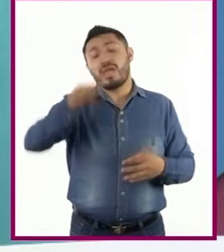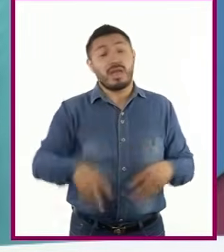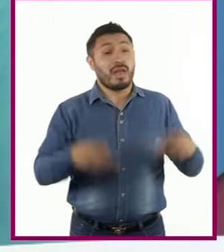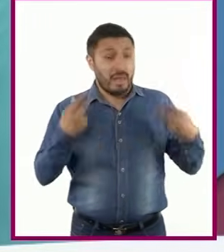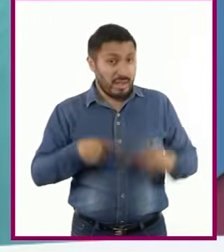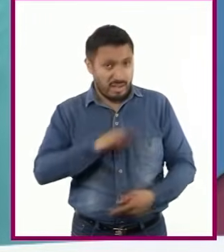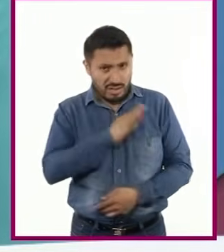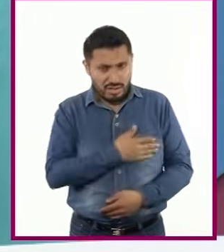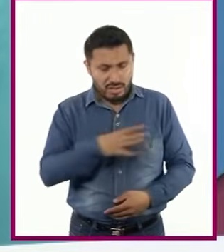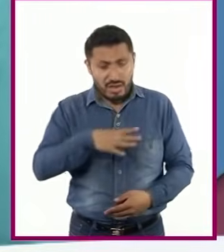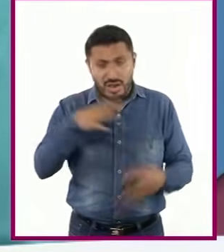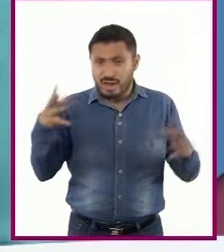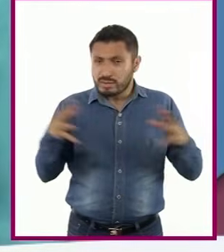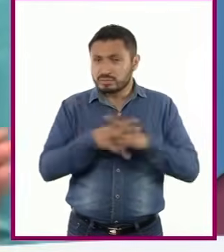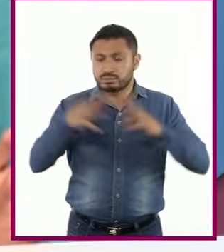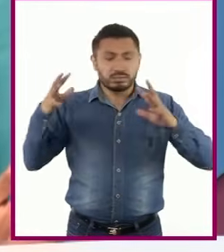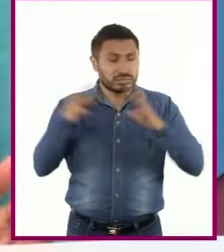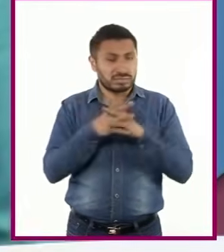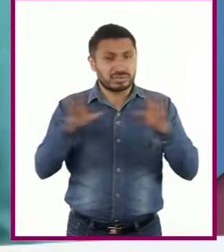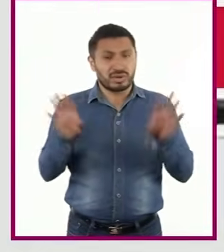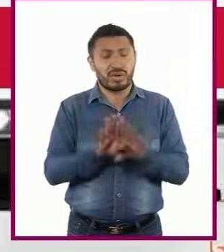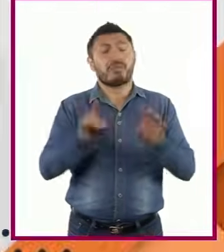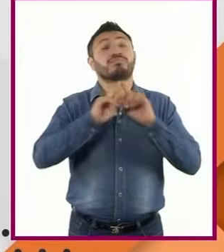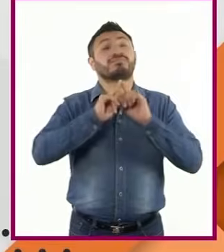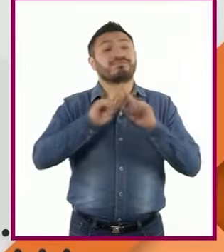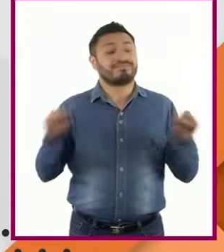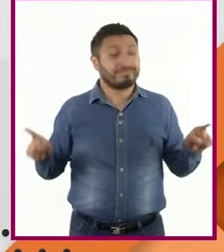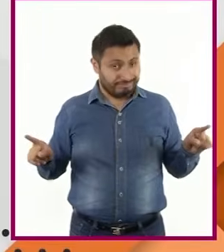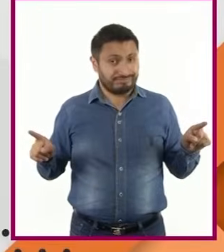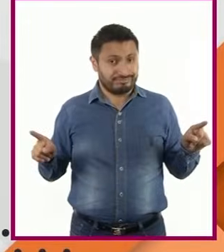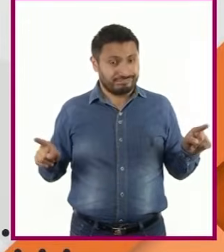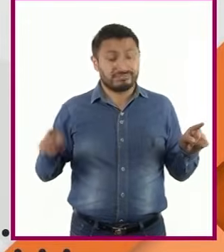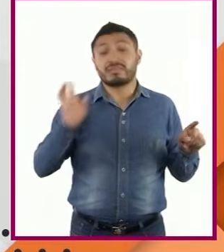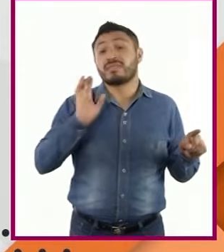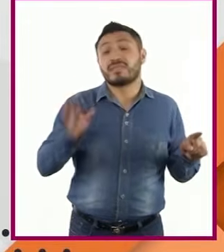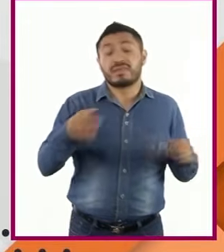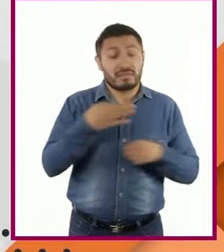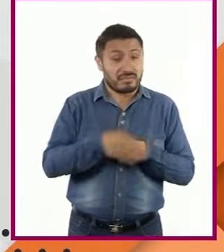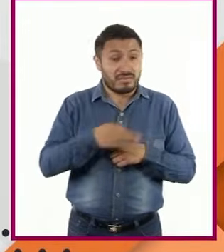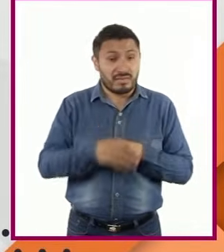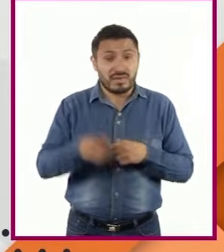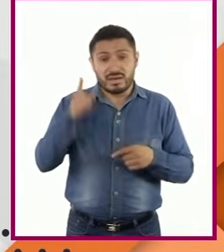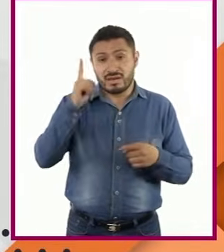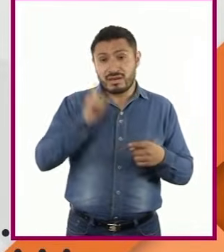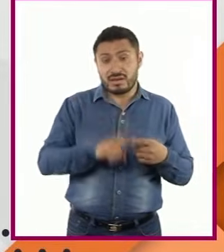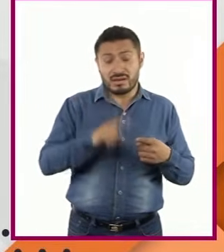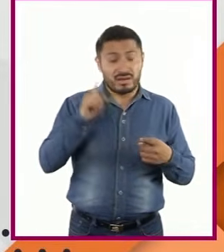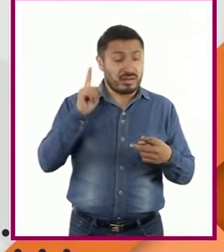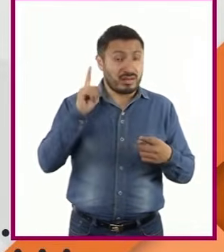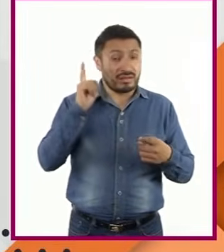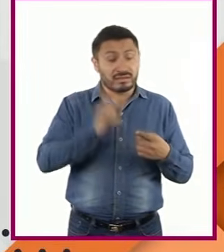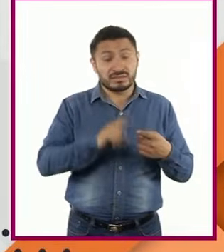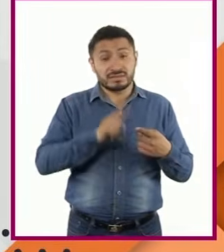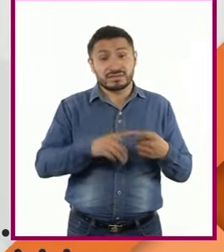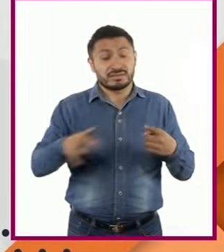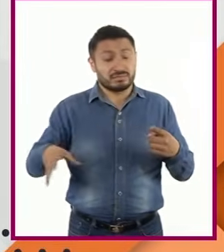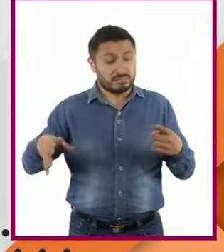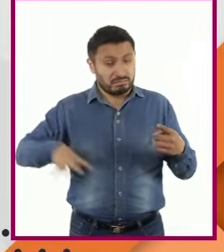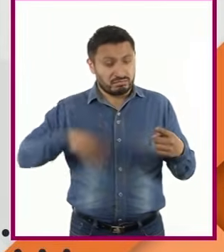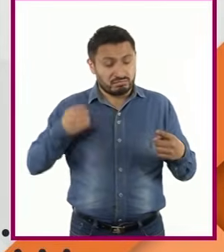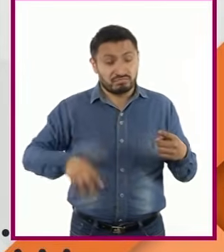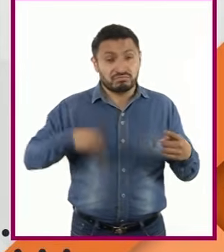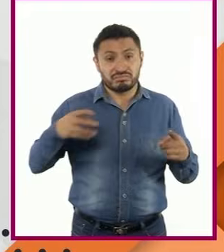españoles concebían la guerra era muy distinta. Mientras los primeros peleaban para capturar prisioneros,